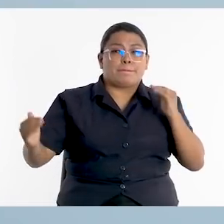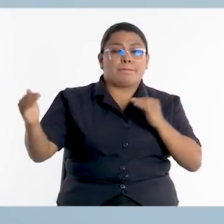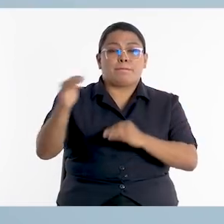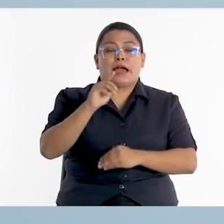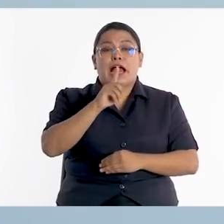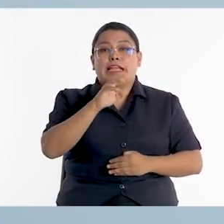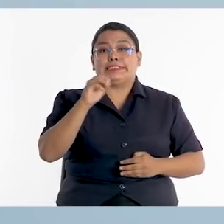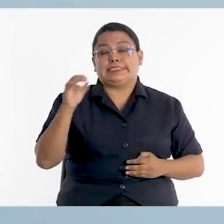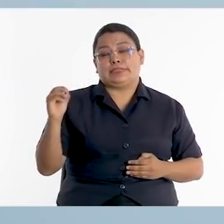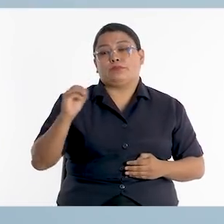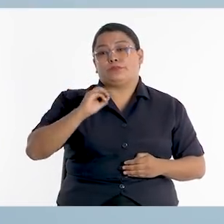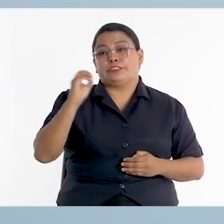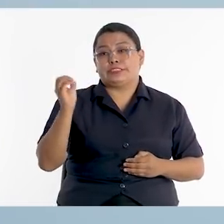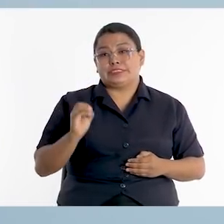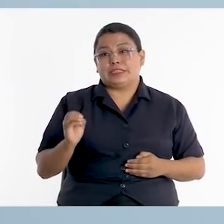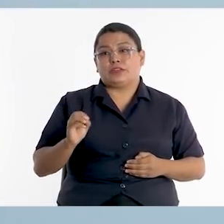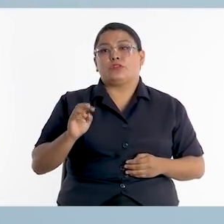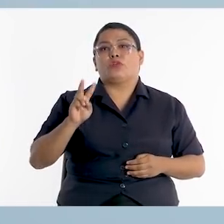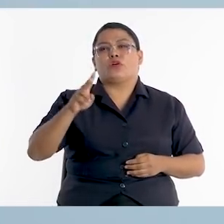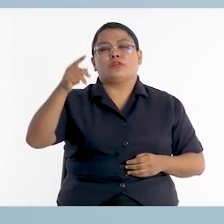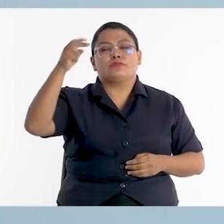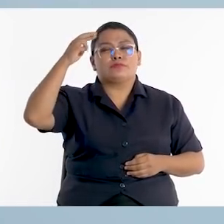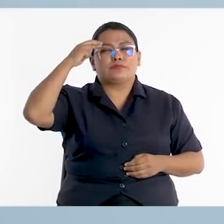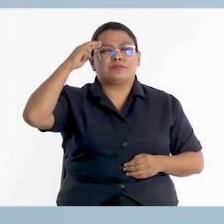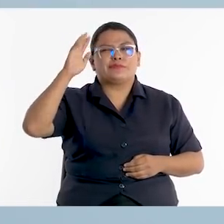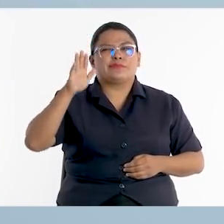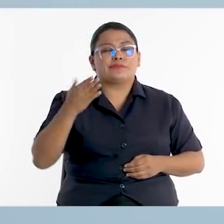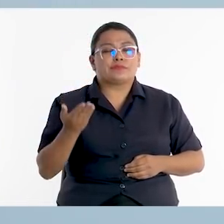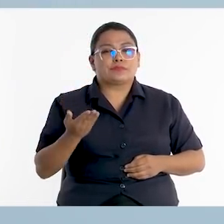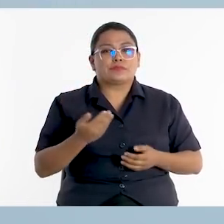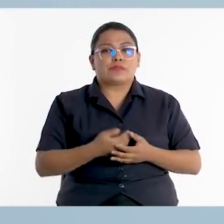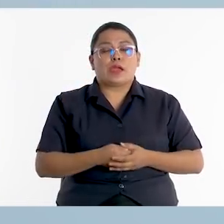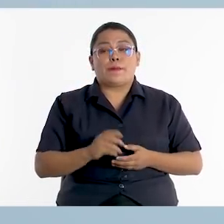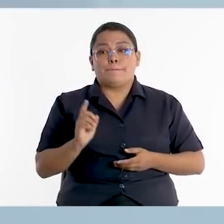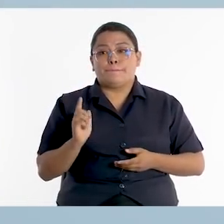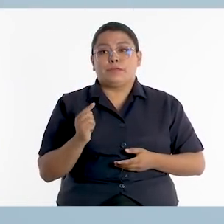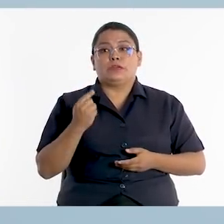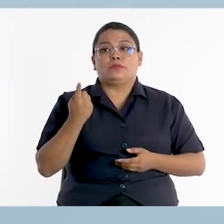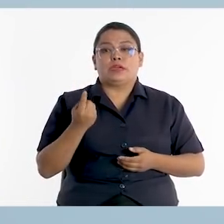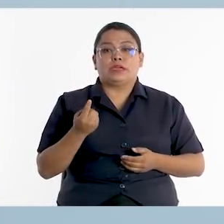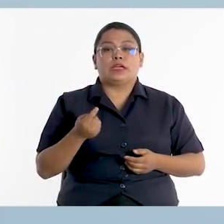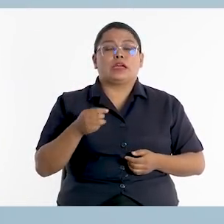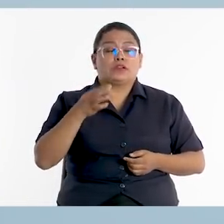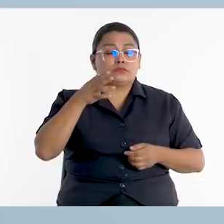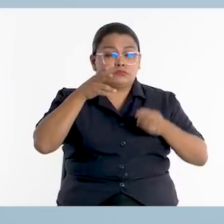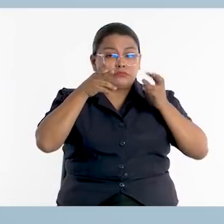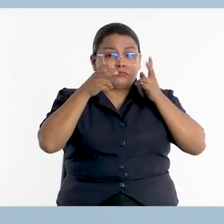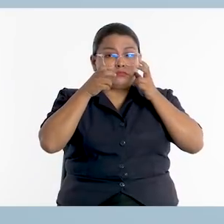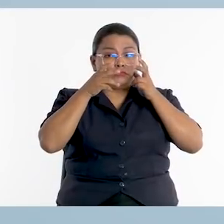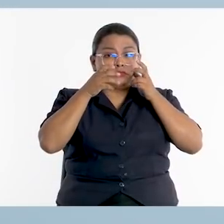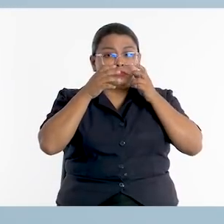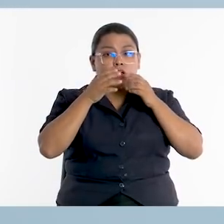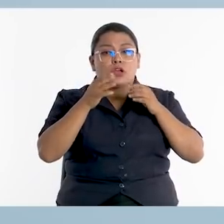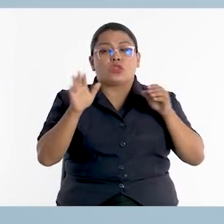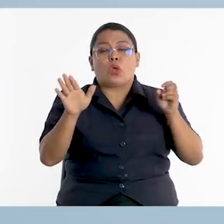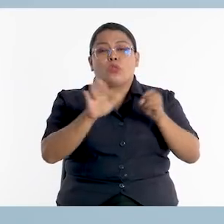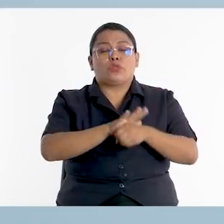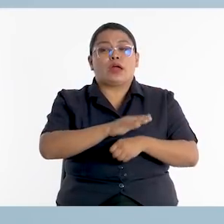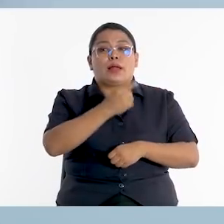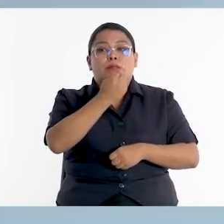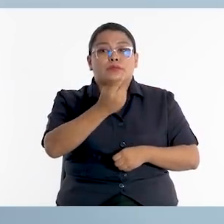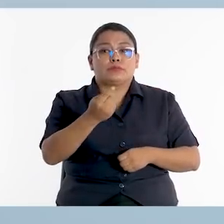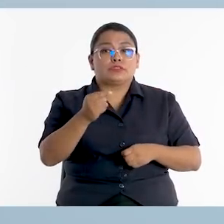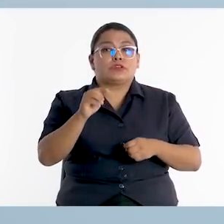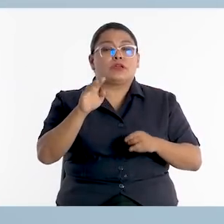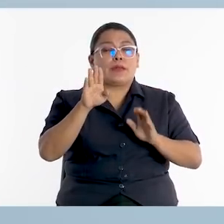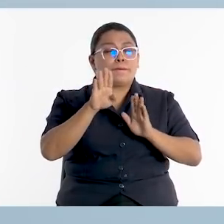al 100%. Esto por dos razones. La primera es que si observamos la cantidad de